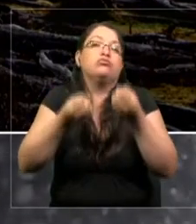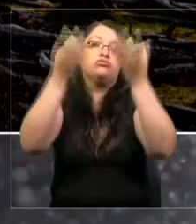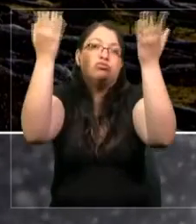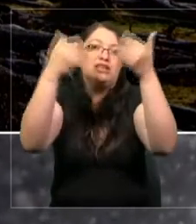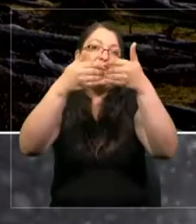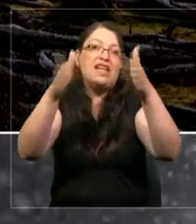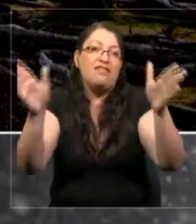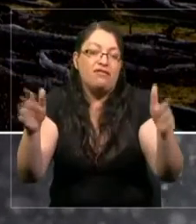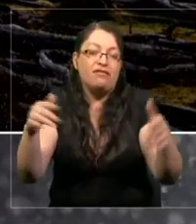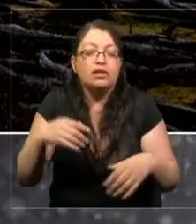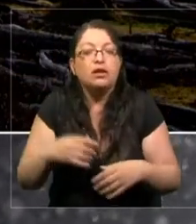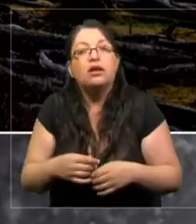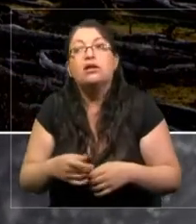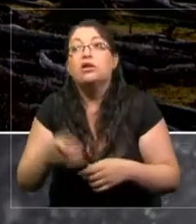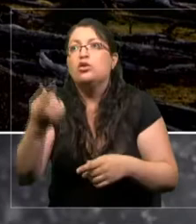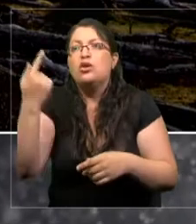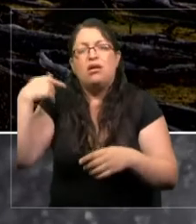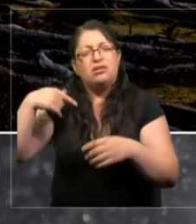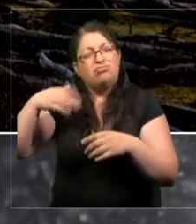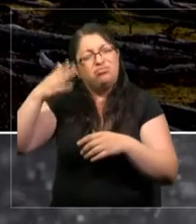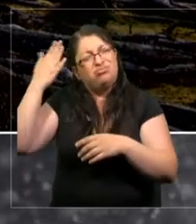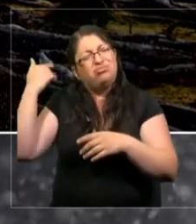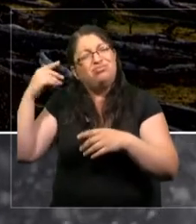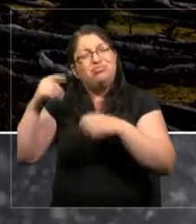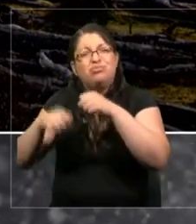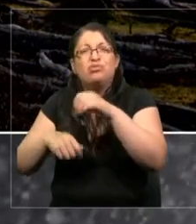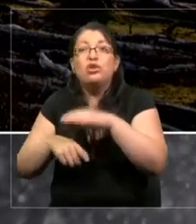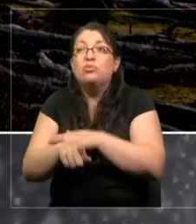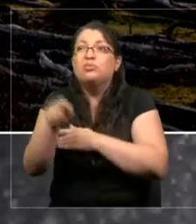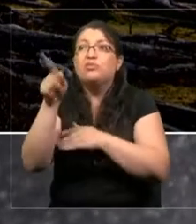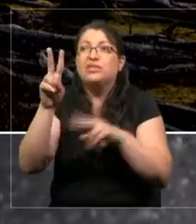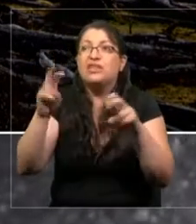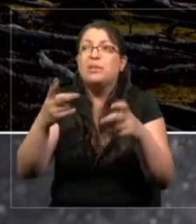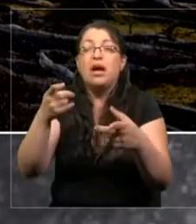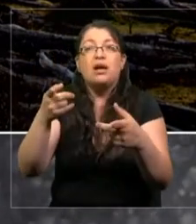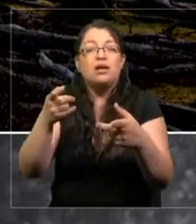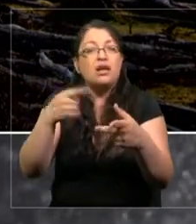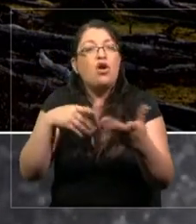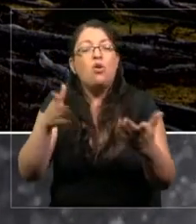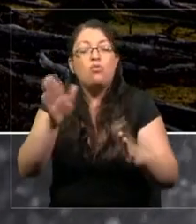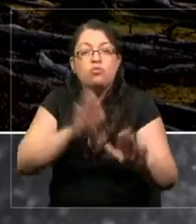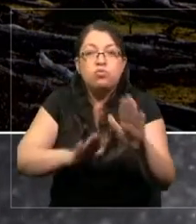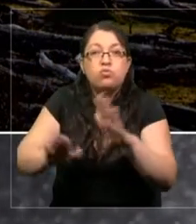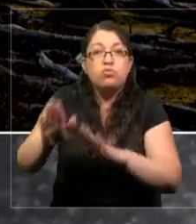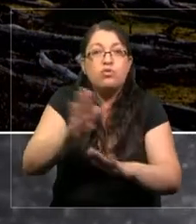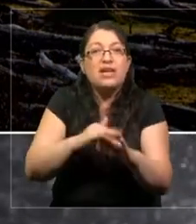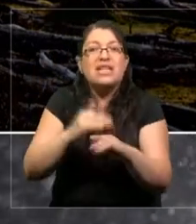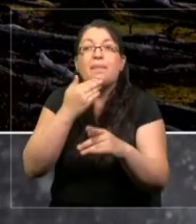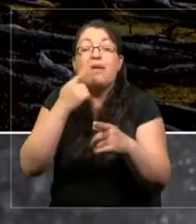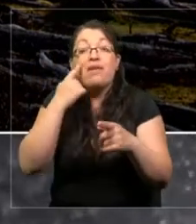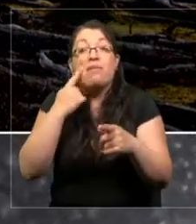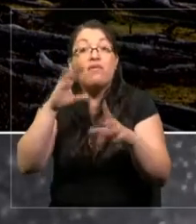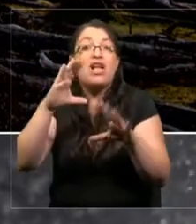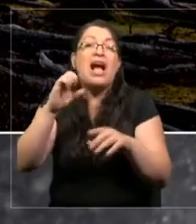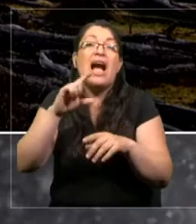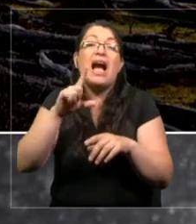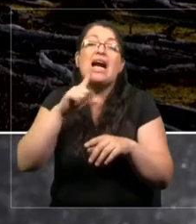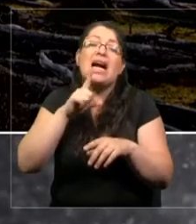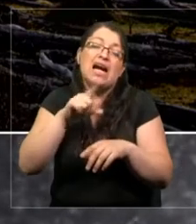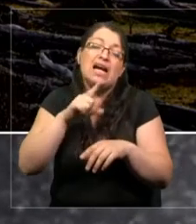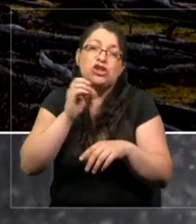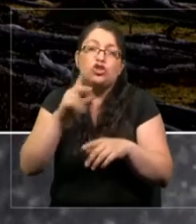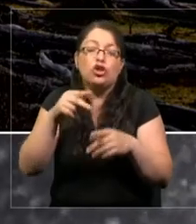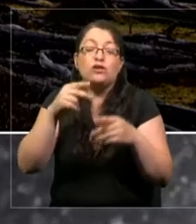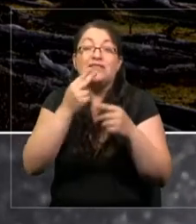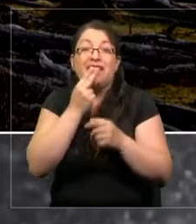nosotros estamos metidos hace mucho tiempo es una manera de proteger y de detener la invasión de los castores hacia el resto de